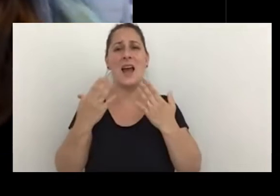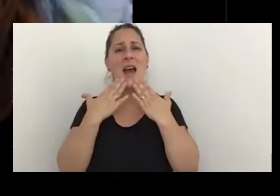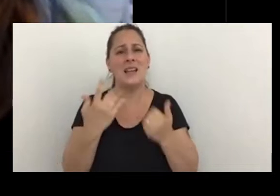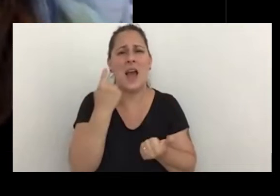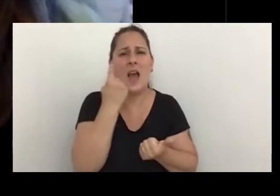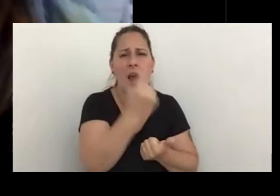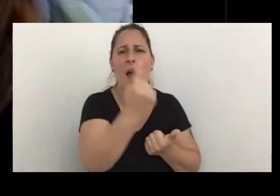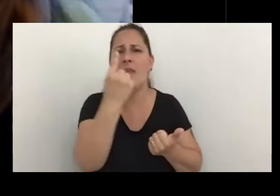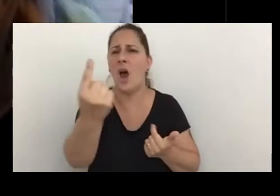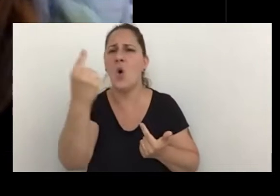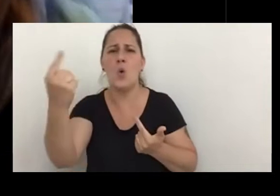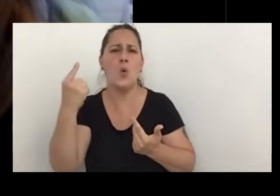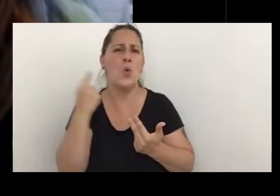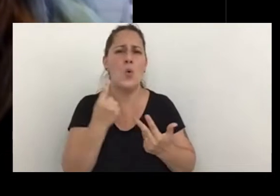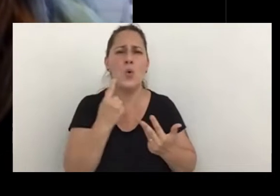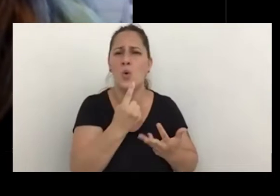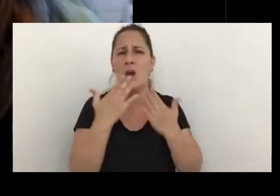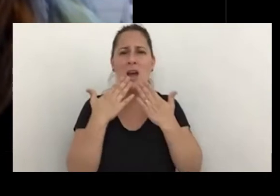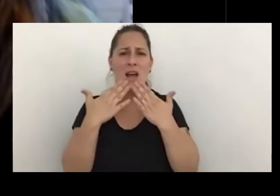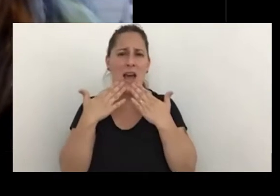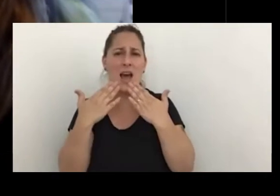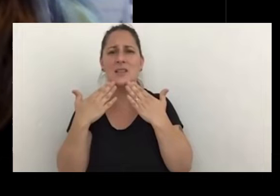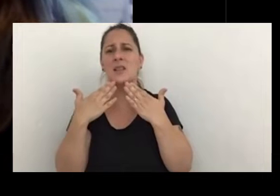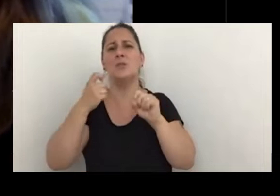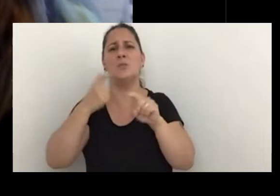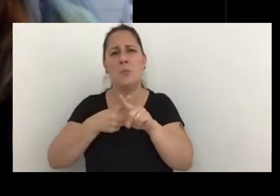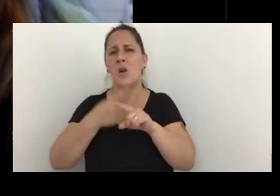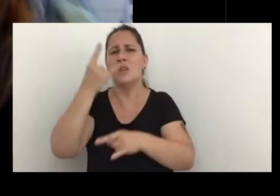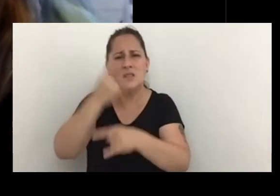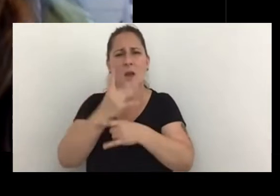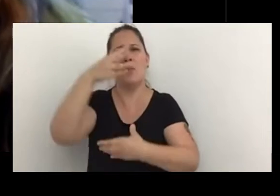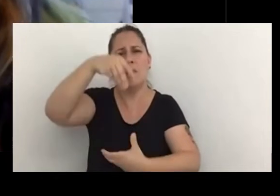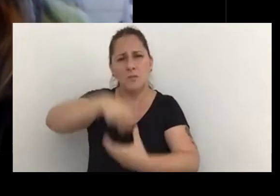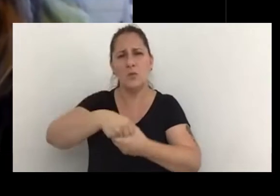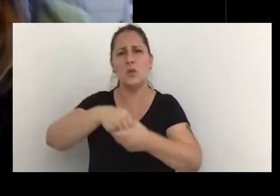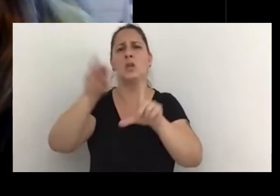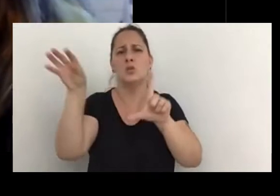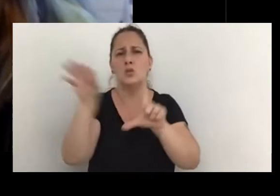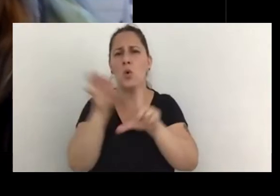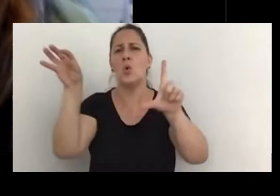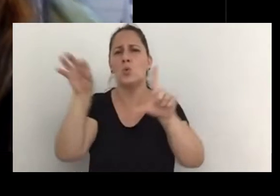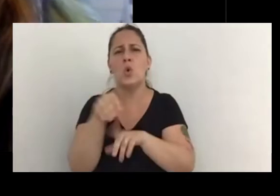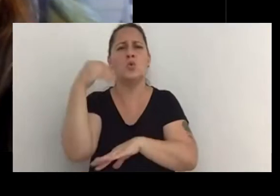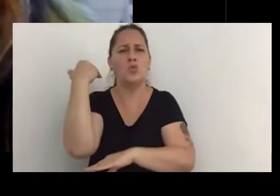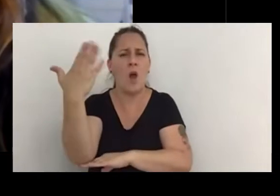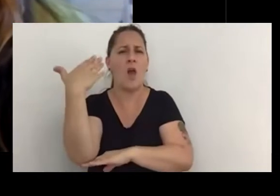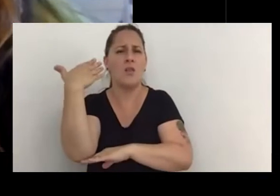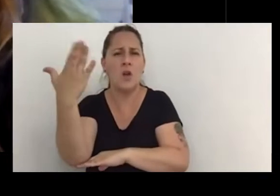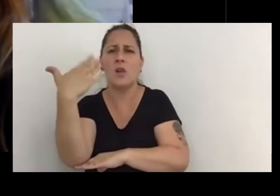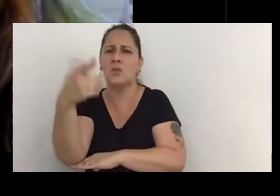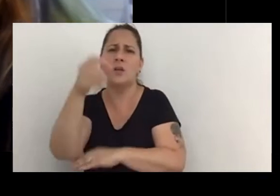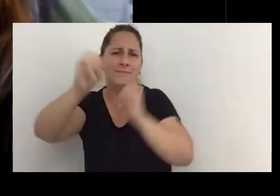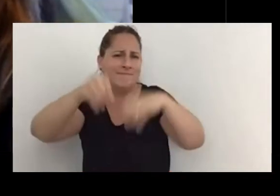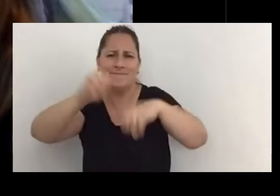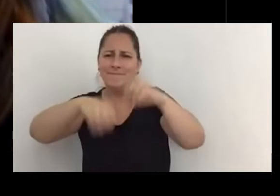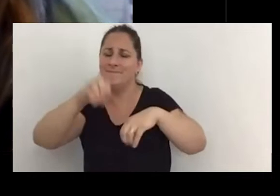cada una de todos ustedes que nos acompañaron durante este año y medio en cada una de las charlas que hicimos vía Zoom. La verdad que fue,